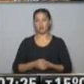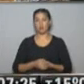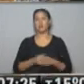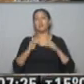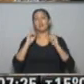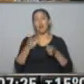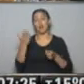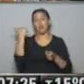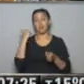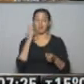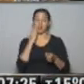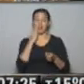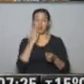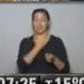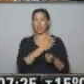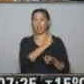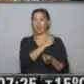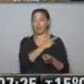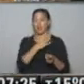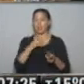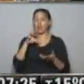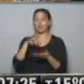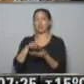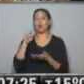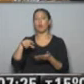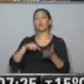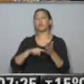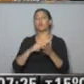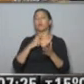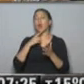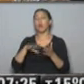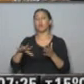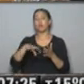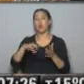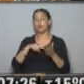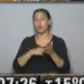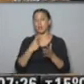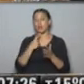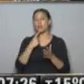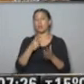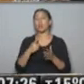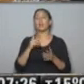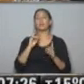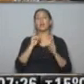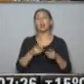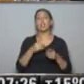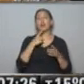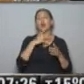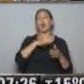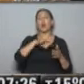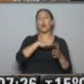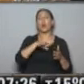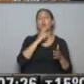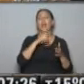Y también ayer por la tarde el jefe de gabinete de la provincia de Buenos Aires, Alberto Pérez, con parte también del gabinete provincial, brindaron